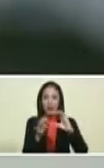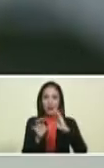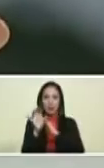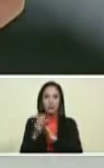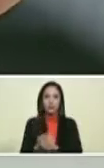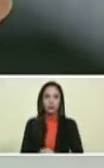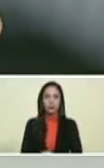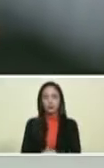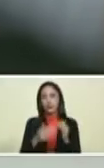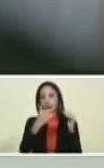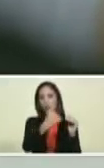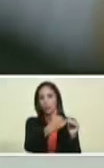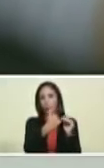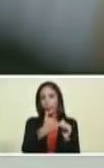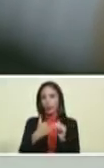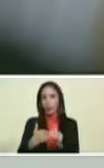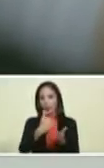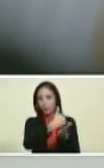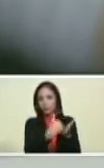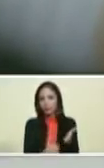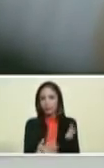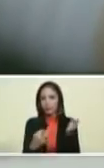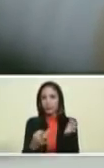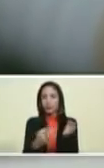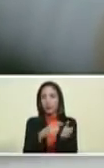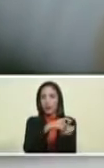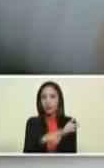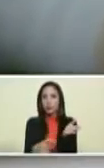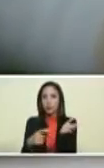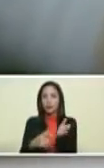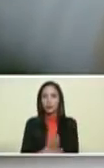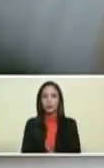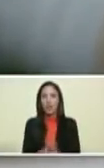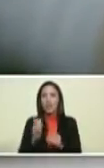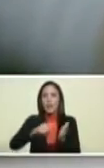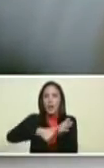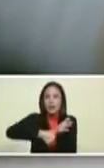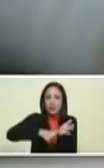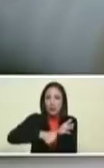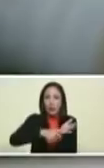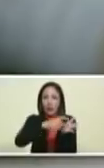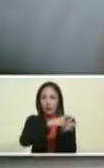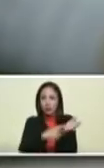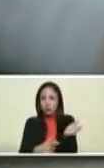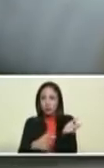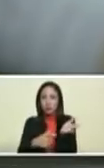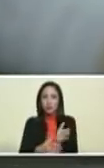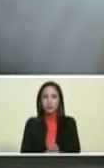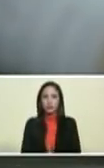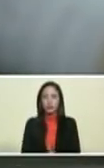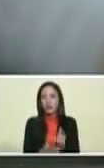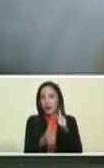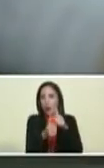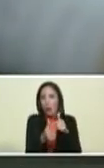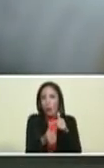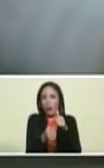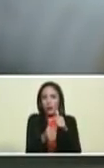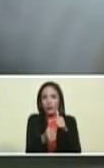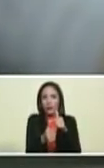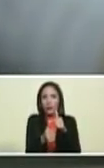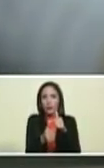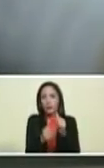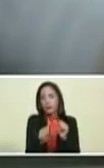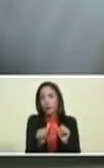Además del lector del carnet de la patria, tiene el dispositivo de lectura biométrica, que es la huella, dispositivo que